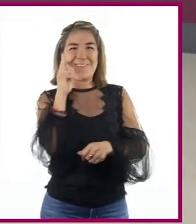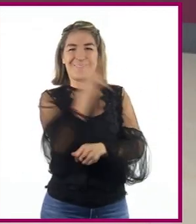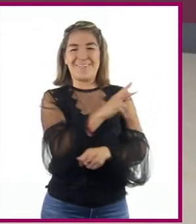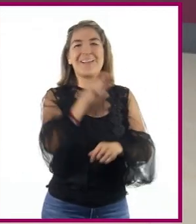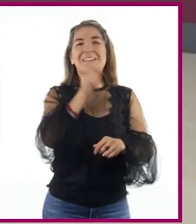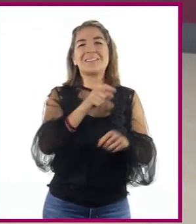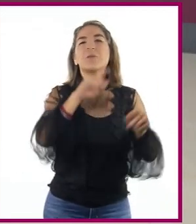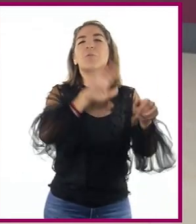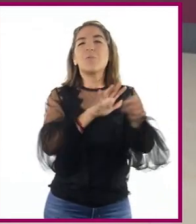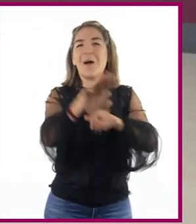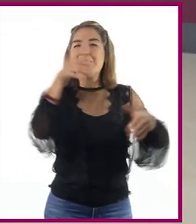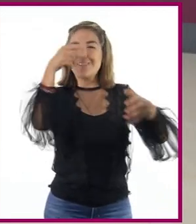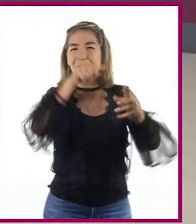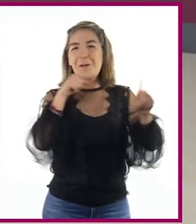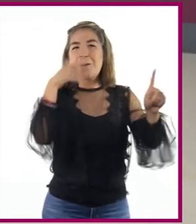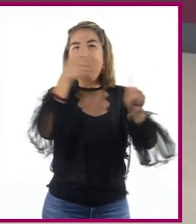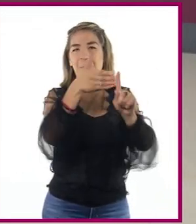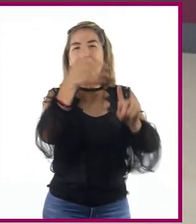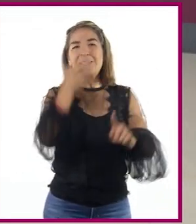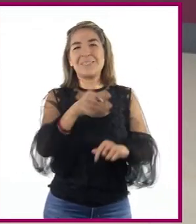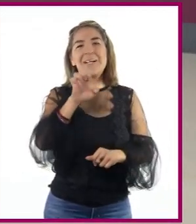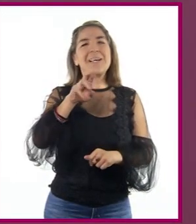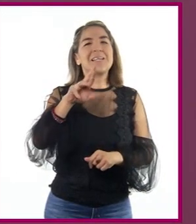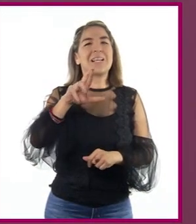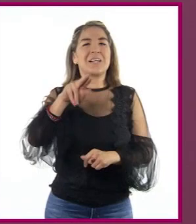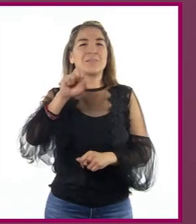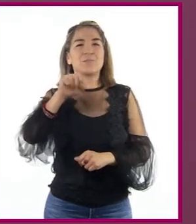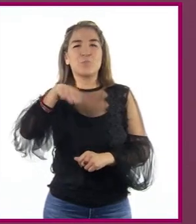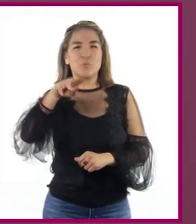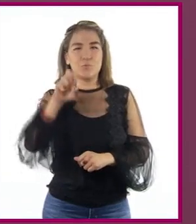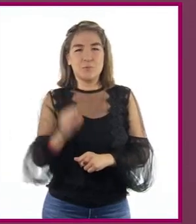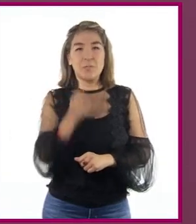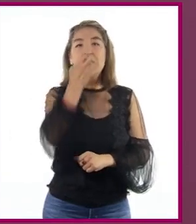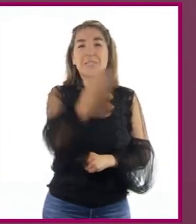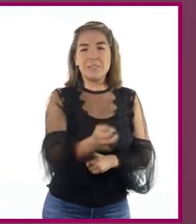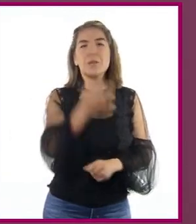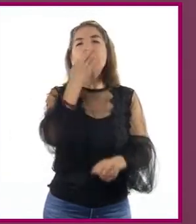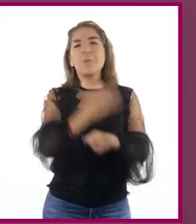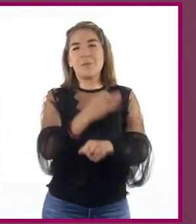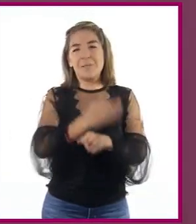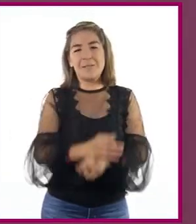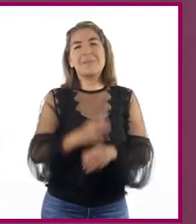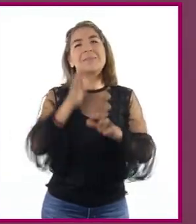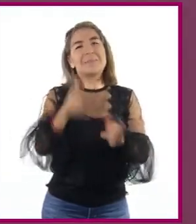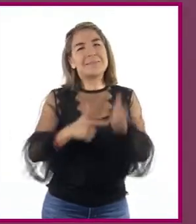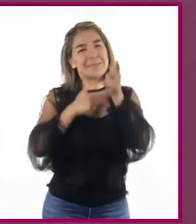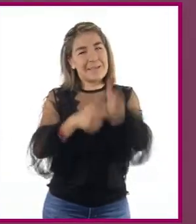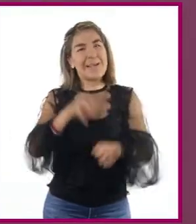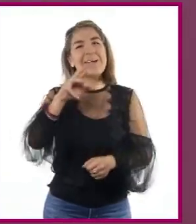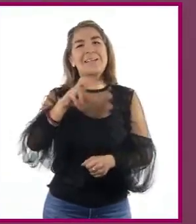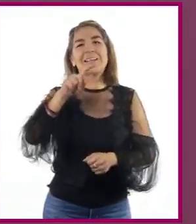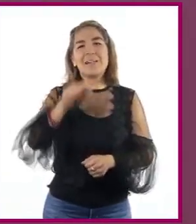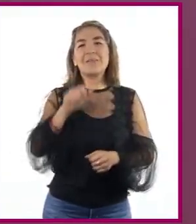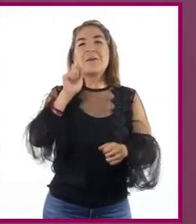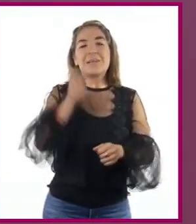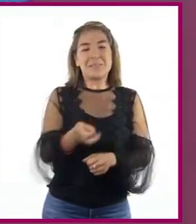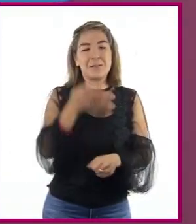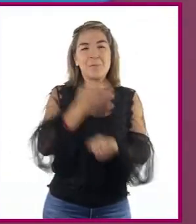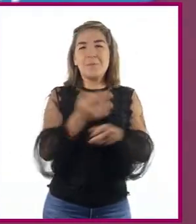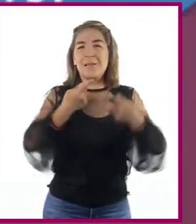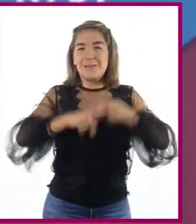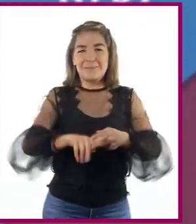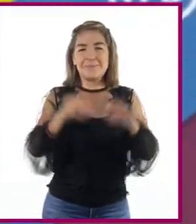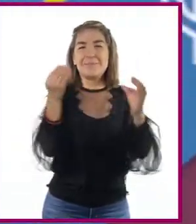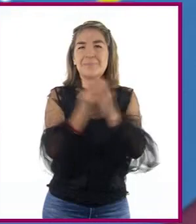en los objetivos del programa Erasmus. Es momento de continuar con el reto que se propuso al inicio